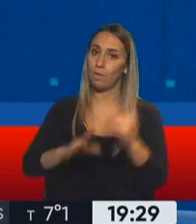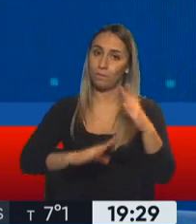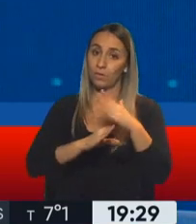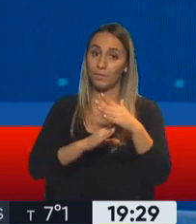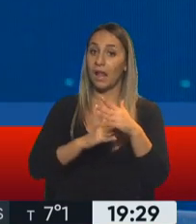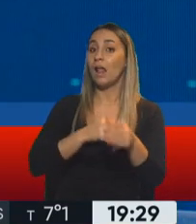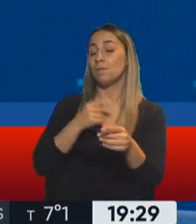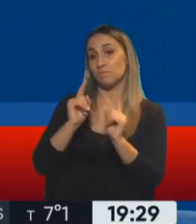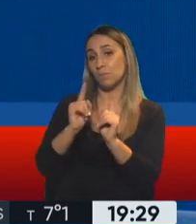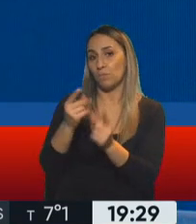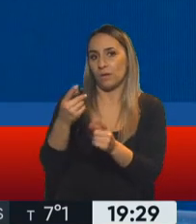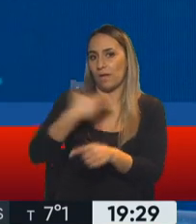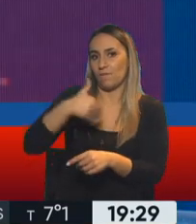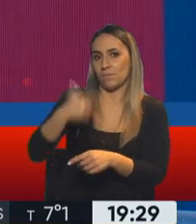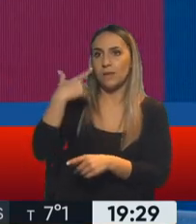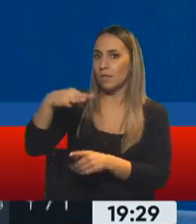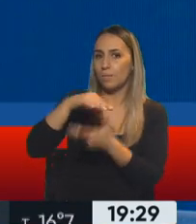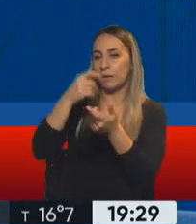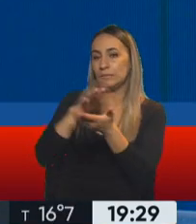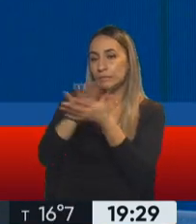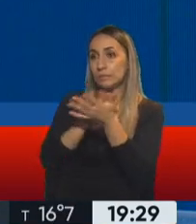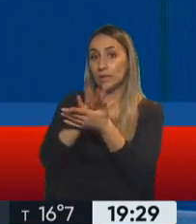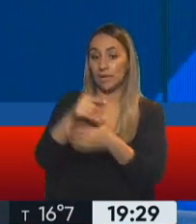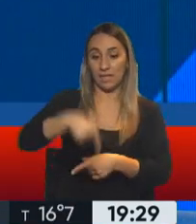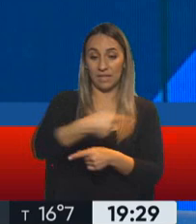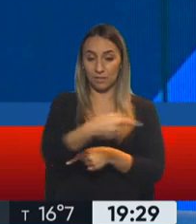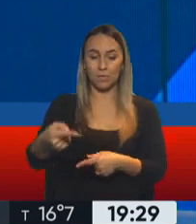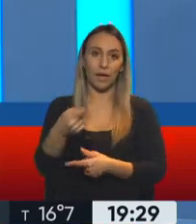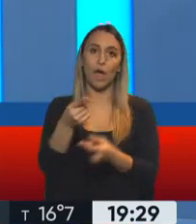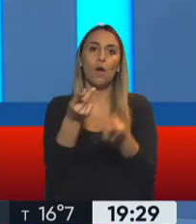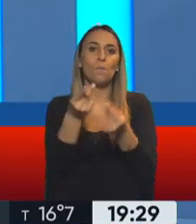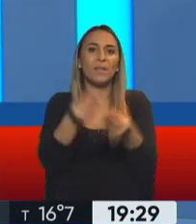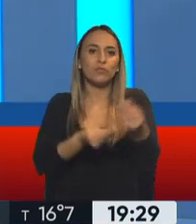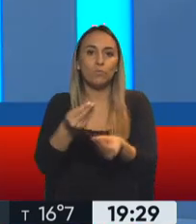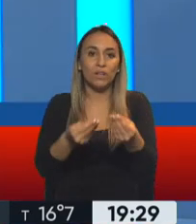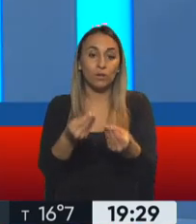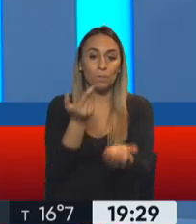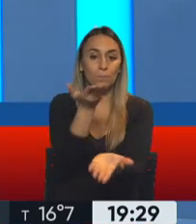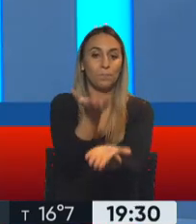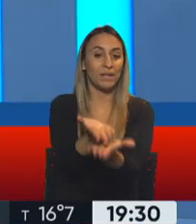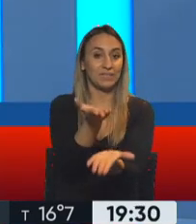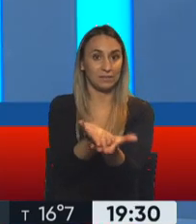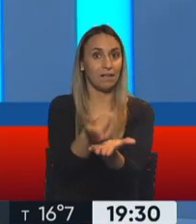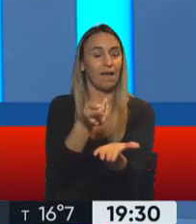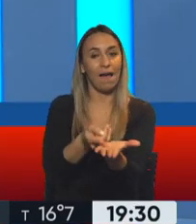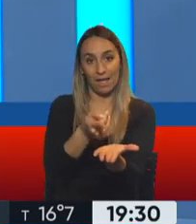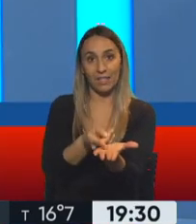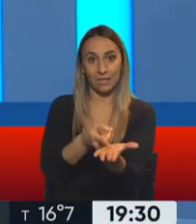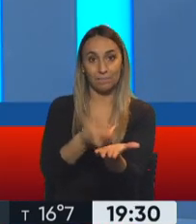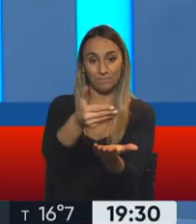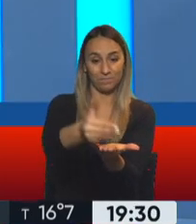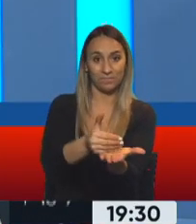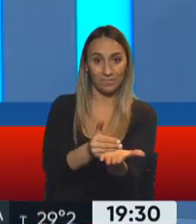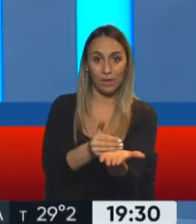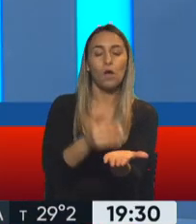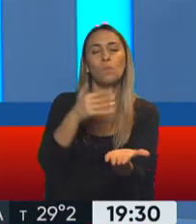Monetario Internacional, ¿no? Por supuesto. Y esta semana la presentación del presupuesto de la que seguramente exactamente, ahí va a estar, me parece, la identidad, se